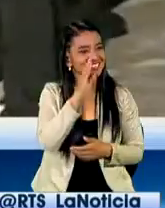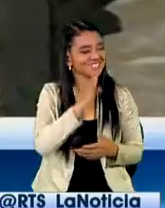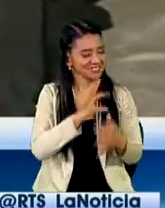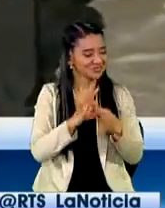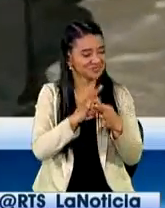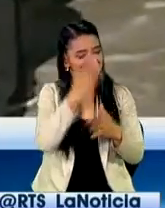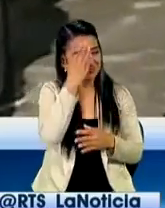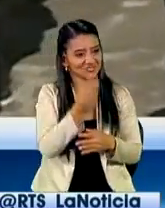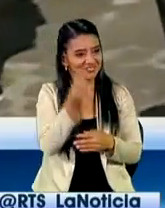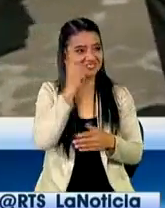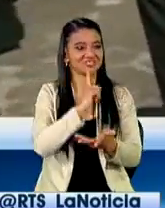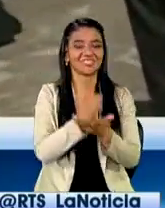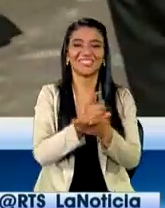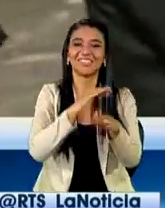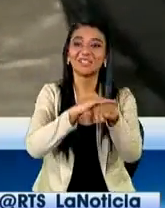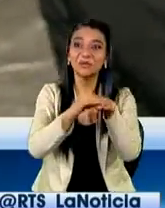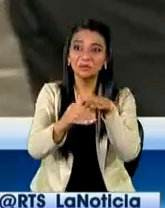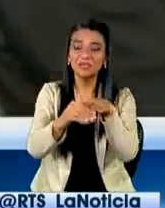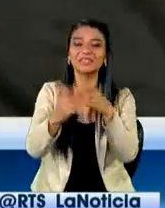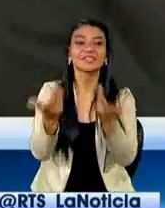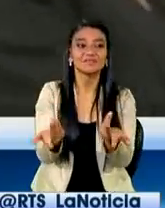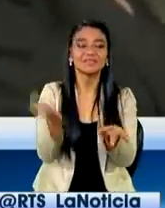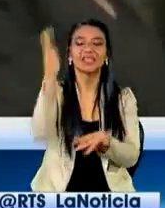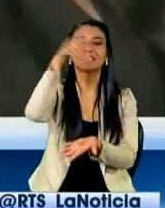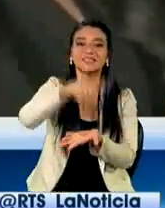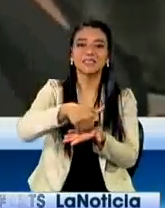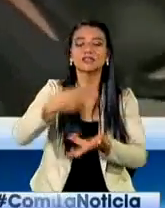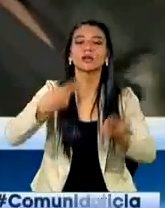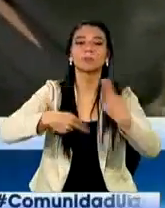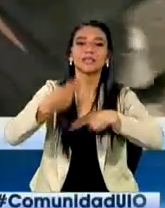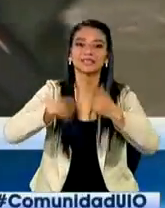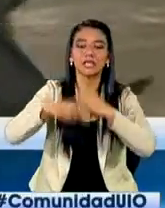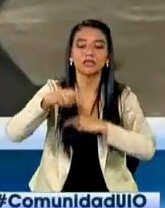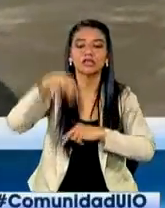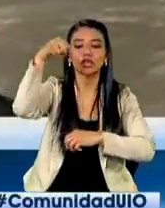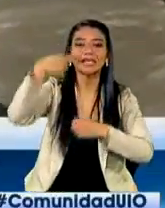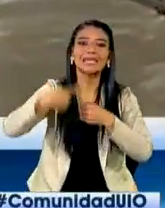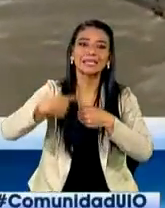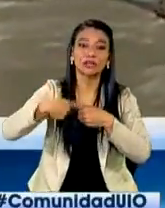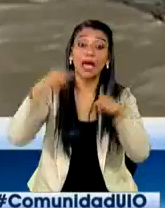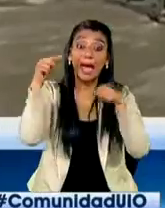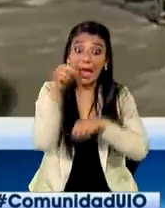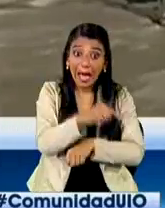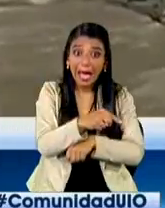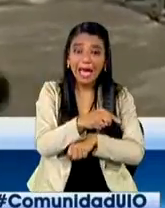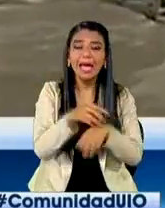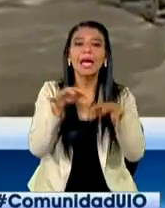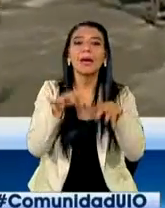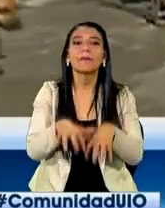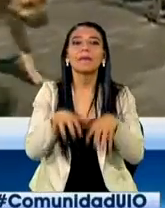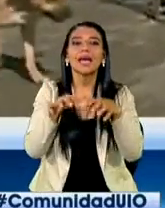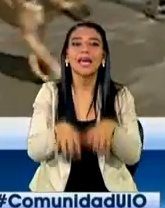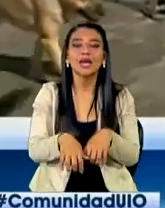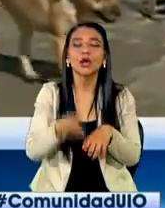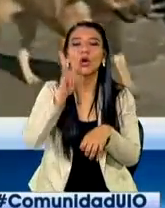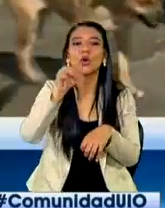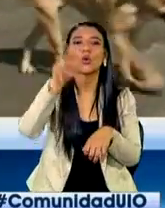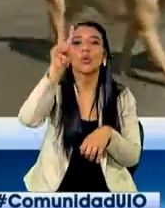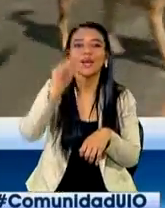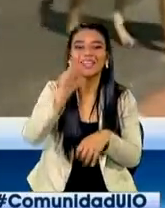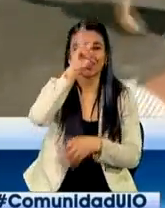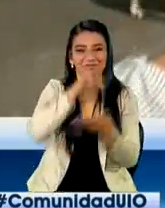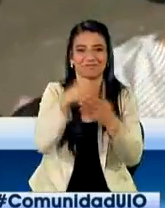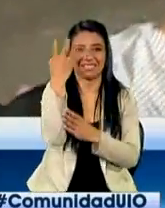es, invitarles cordialmente en un centro comercial al norte de la capital. Vamos a realizar el Perro Win 2015. Es ya la segunda